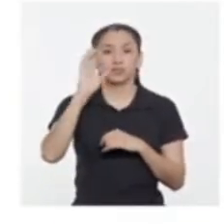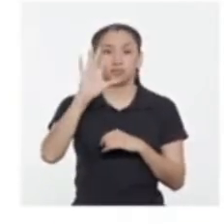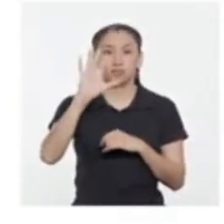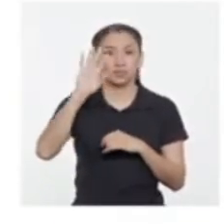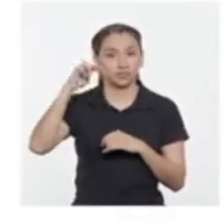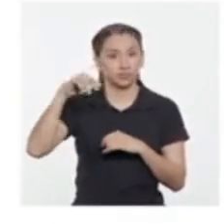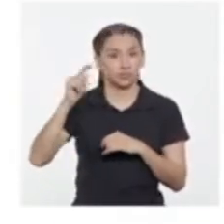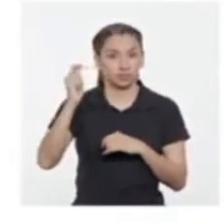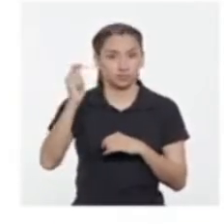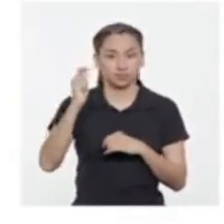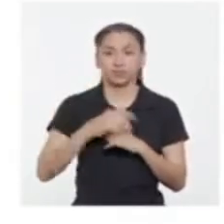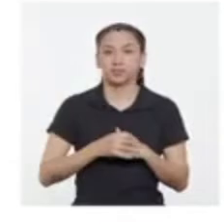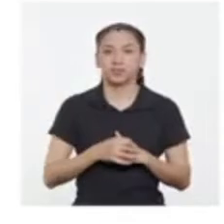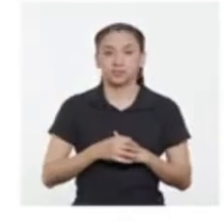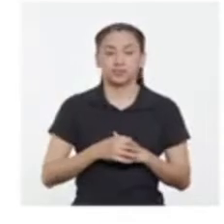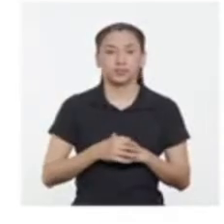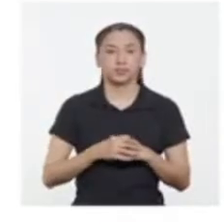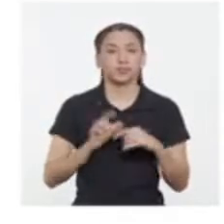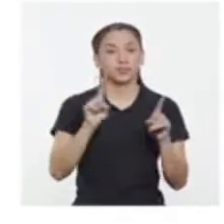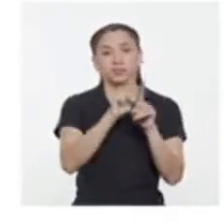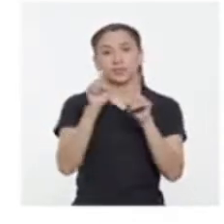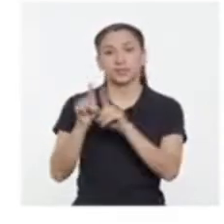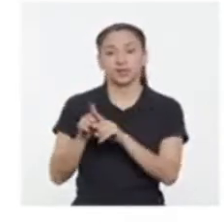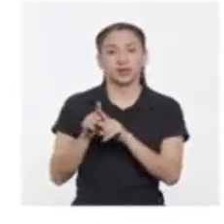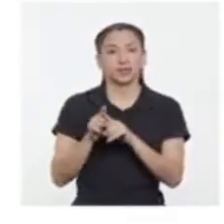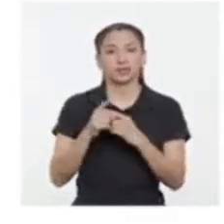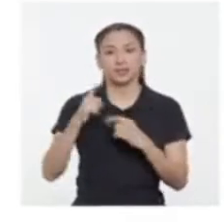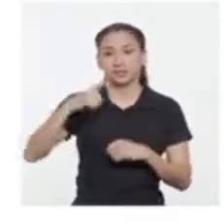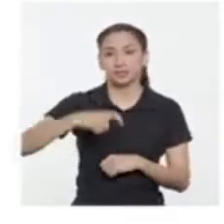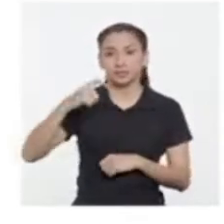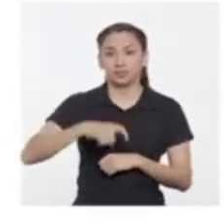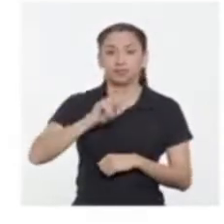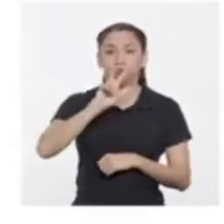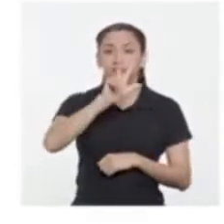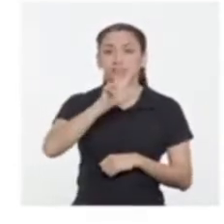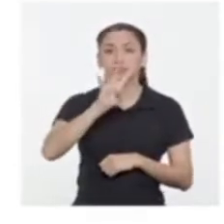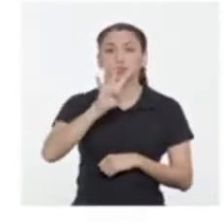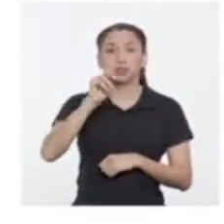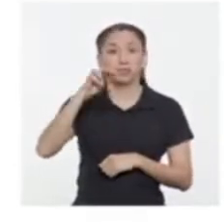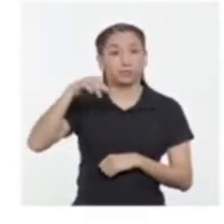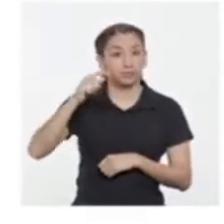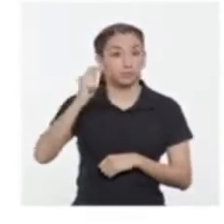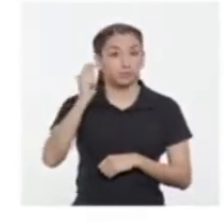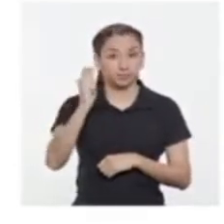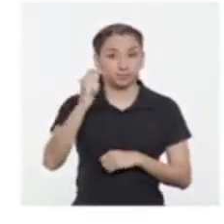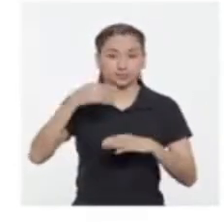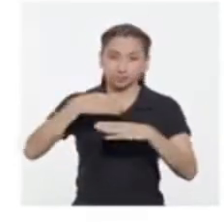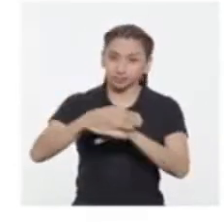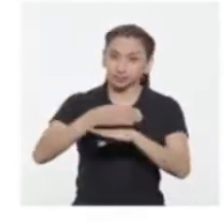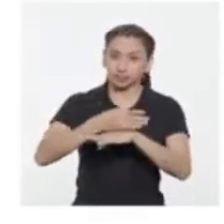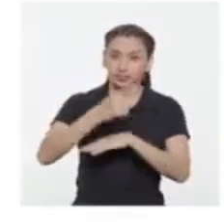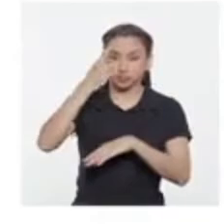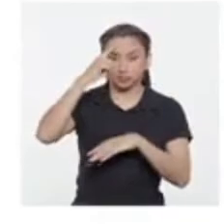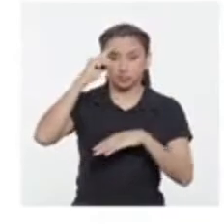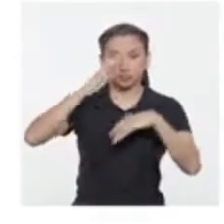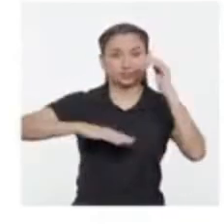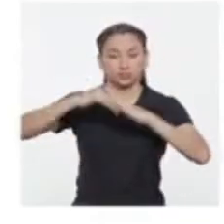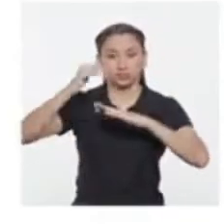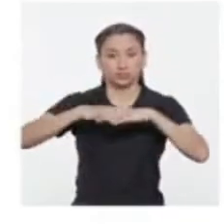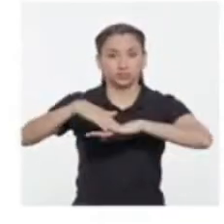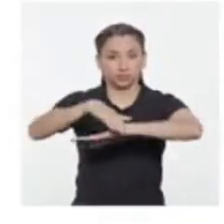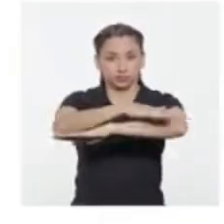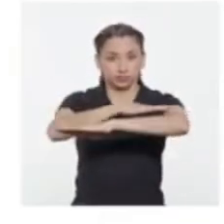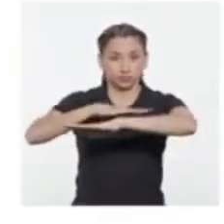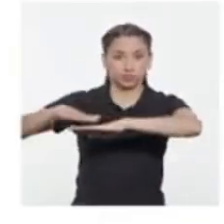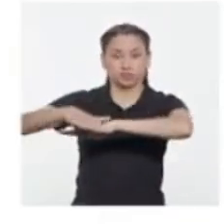a 0,5 metros. Además, se necesitarán 34 metros de listones de madera para el perímetro